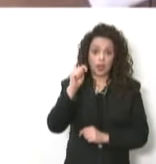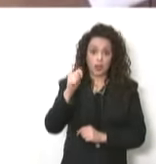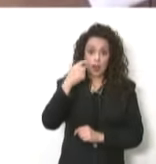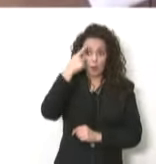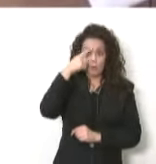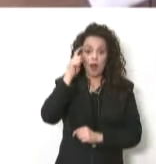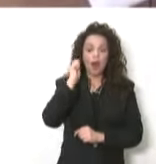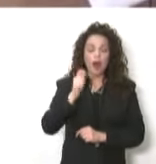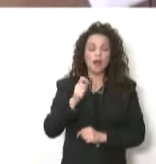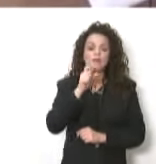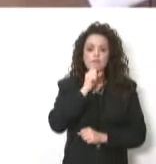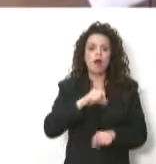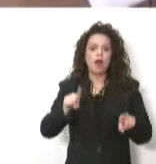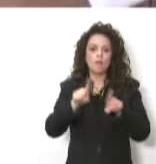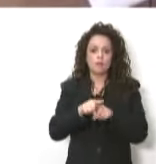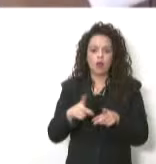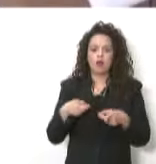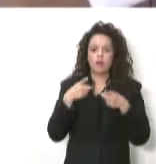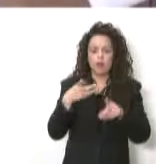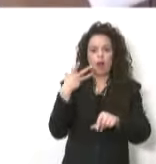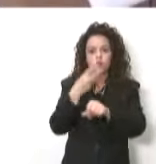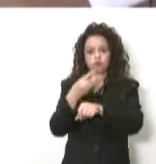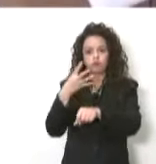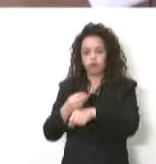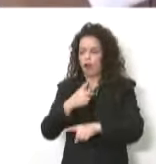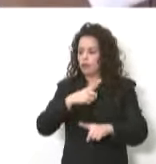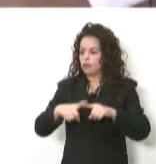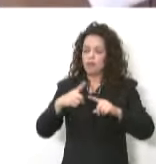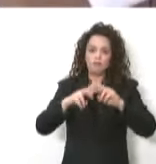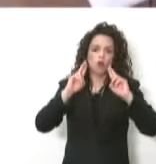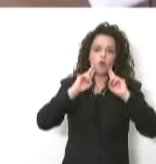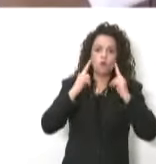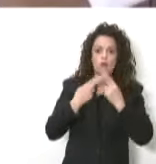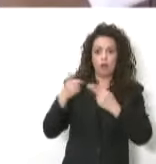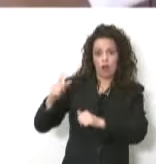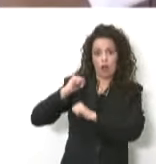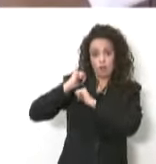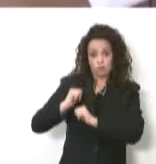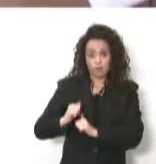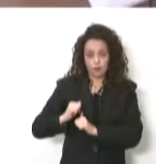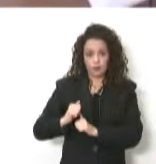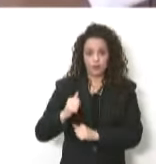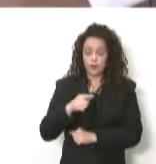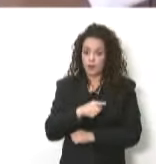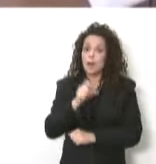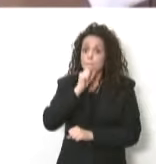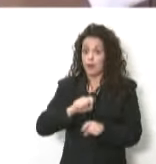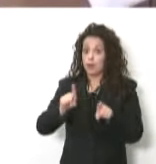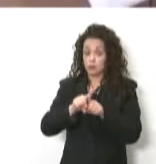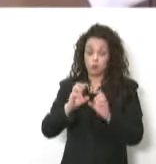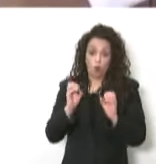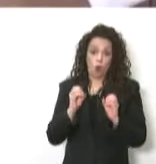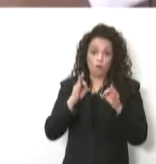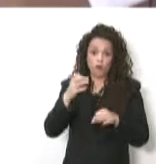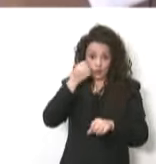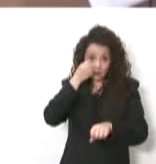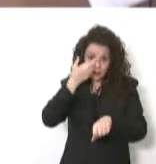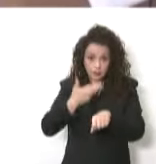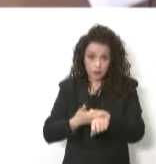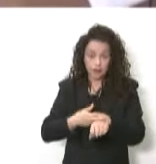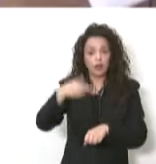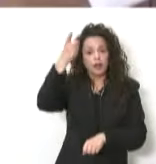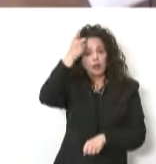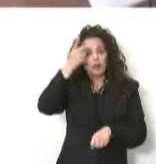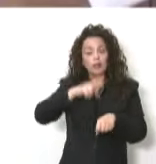resultado de las mismas en todas las unidades competentes, sin omitir la oficina del secretario, la Dirección General